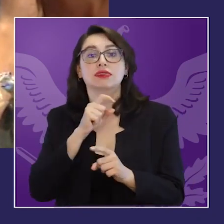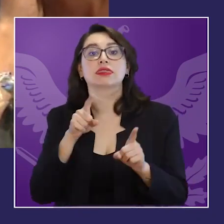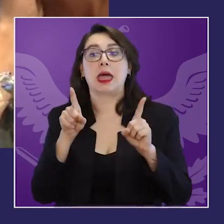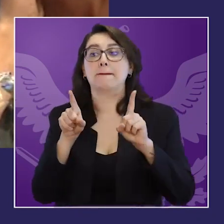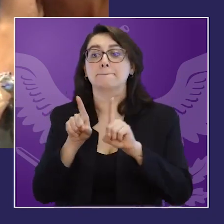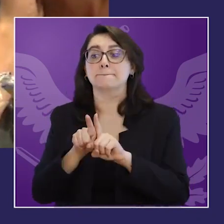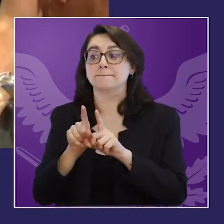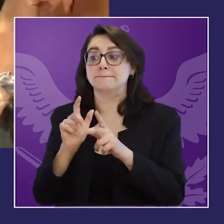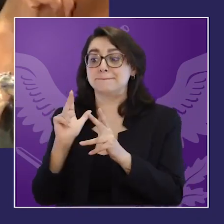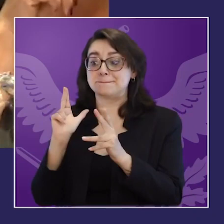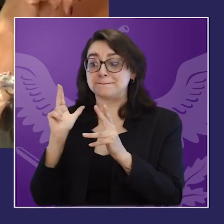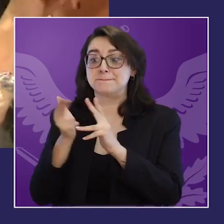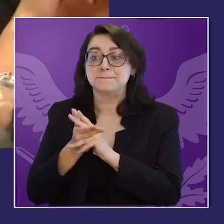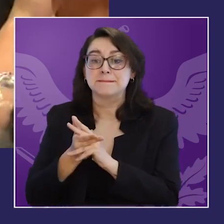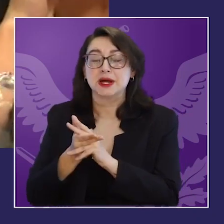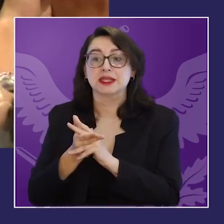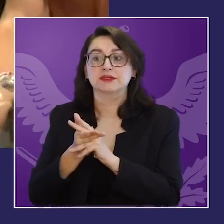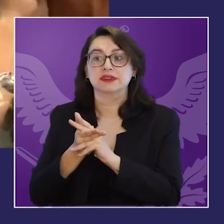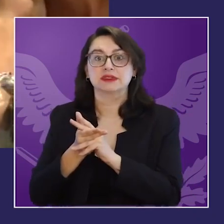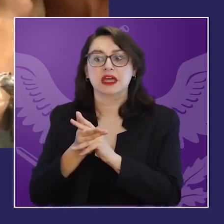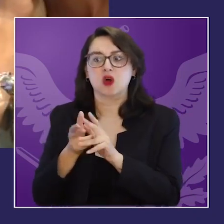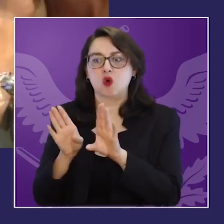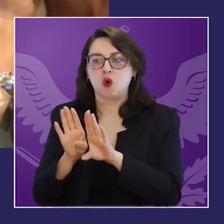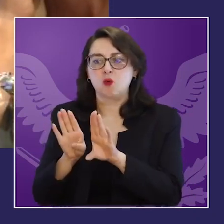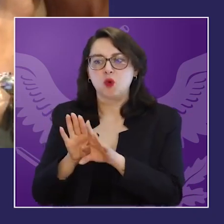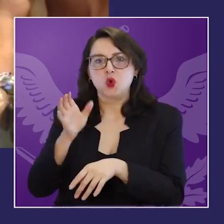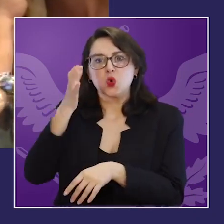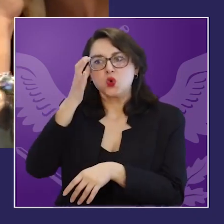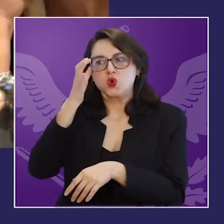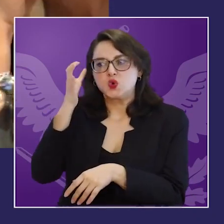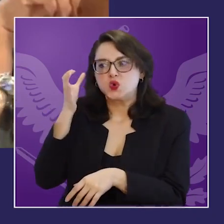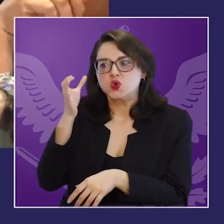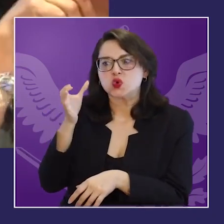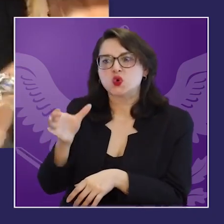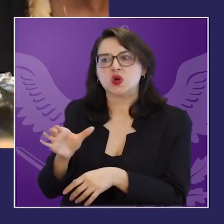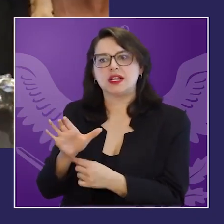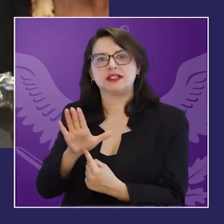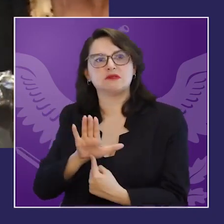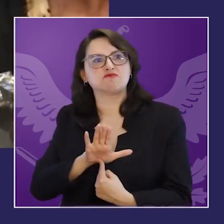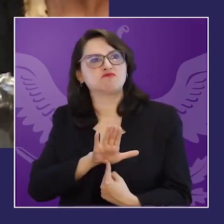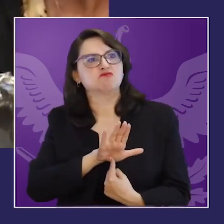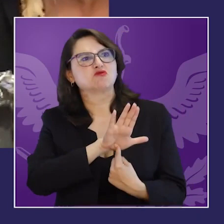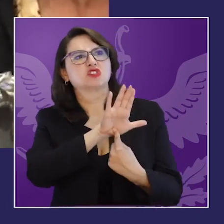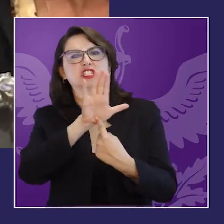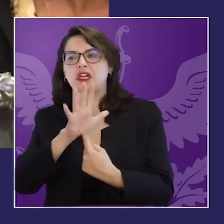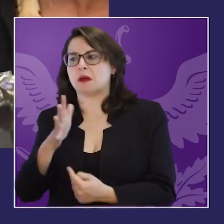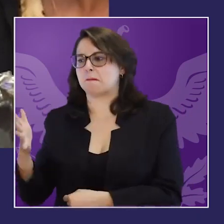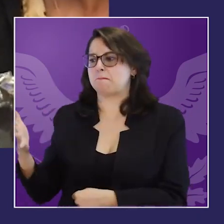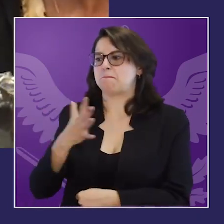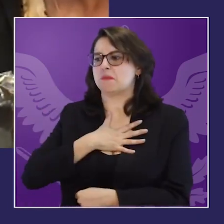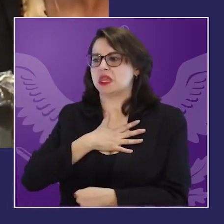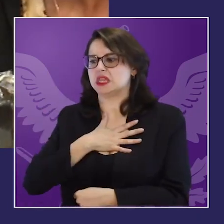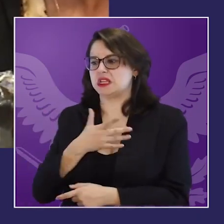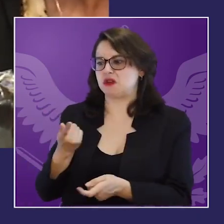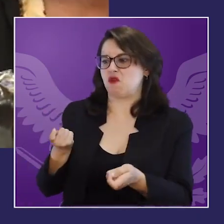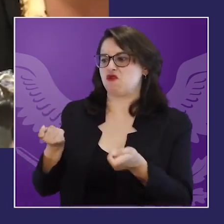son víctimas de feminicidio, sino la manera como son asesinadas, las maneras como son expuestos los cuerpos, las maneras tienen